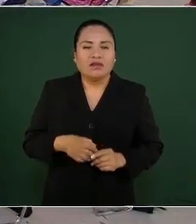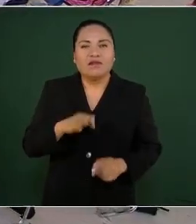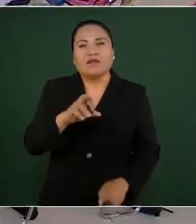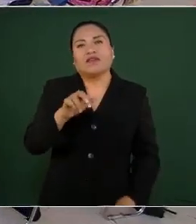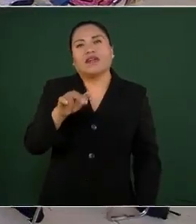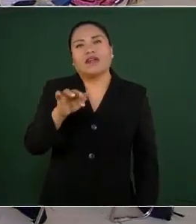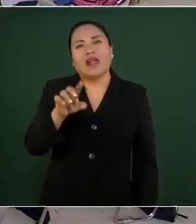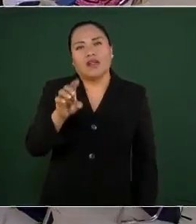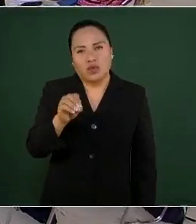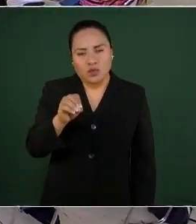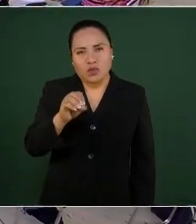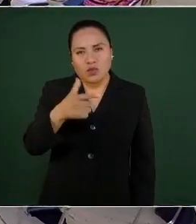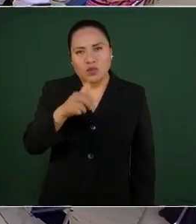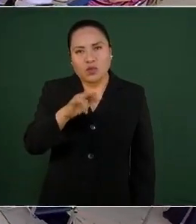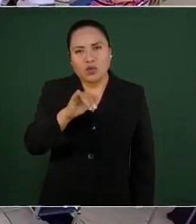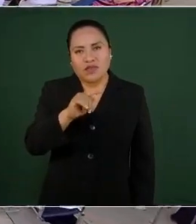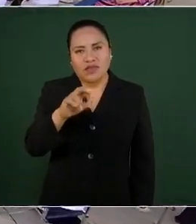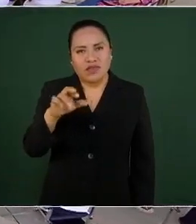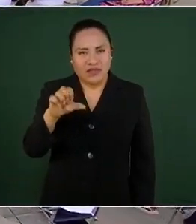Fernando Gutiérrez Barrios,